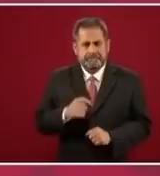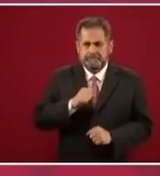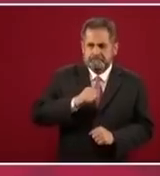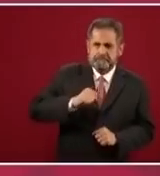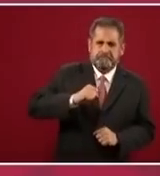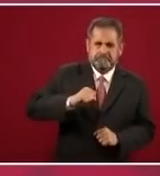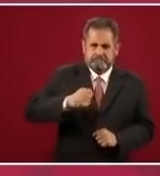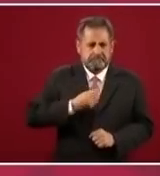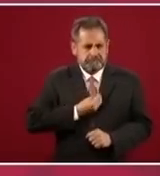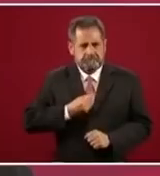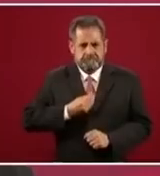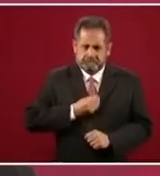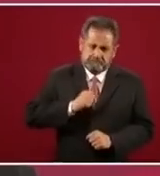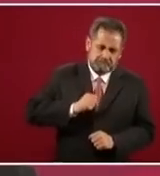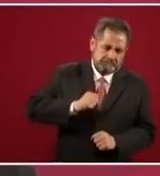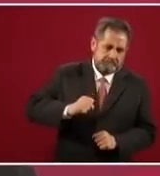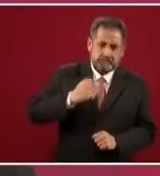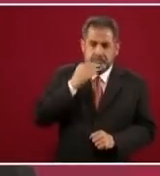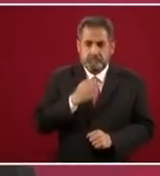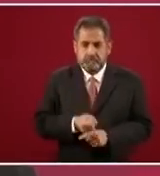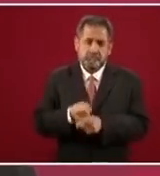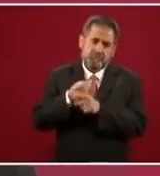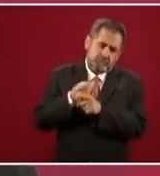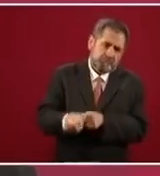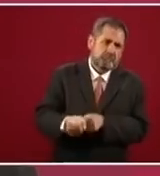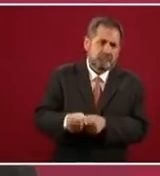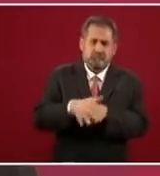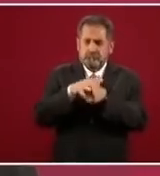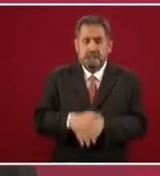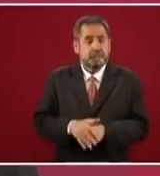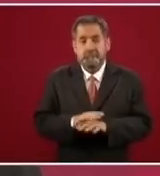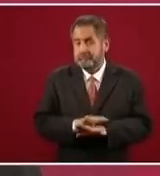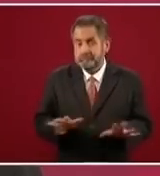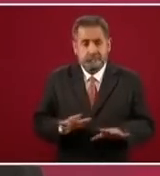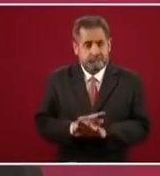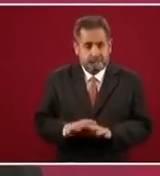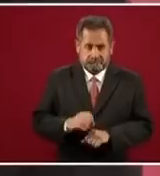resistiendo, no utilizando la fuerza,